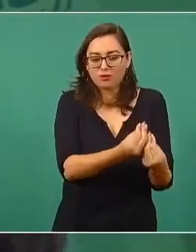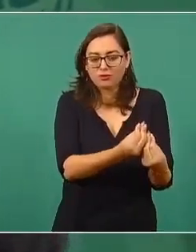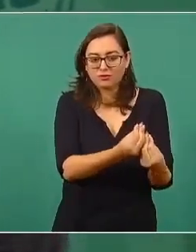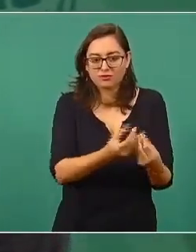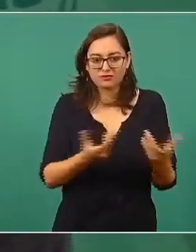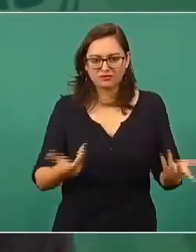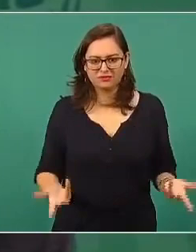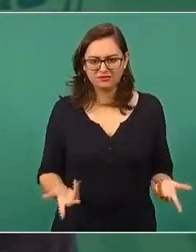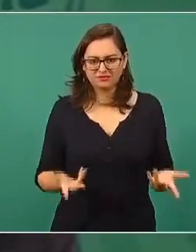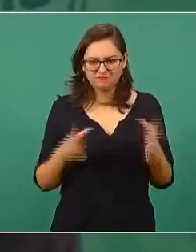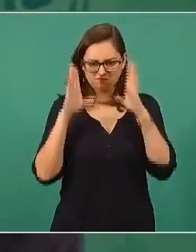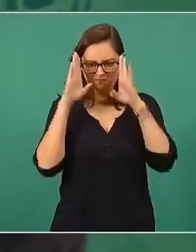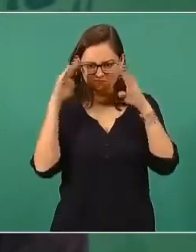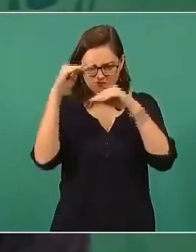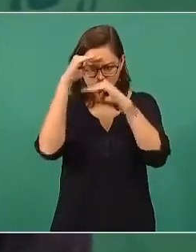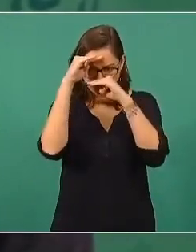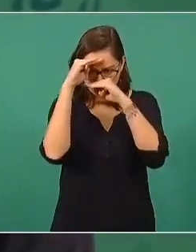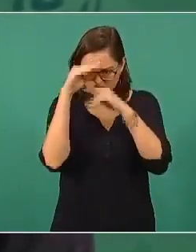Su conservadurismo, ¿no?